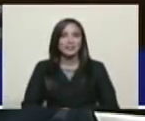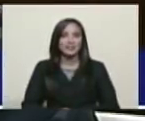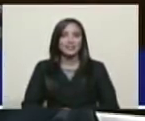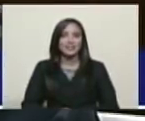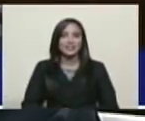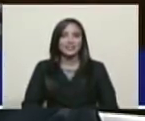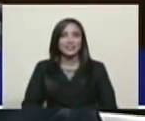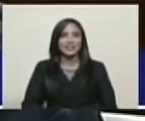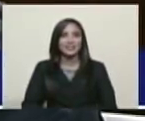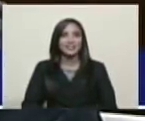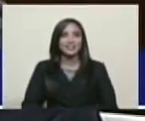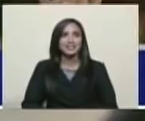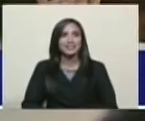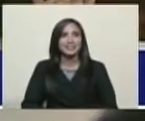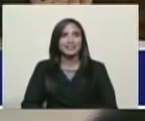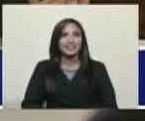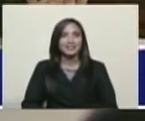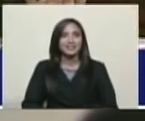a todos.